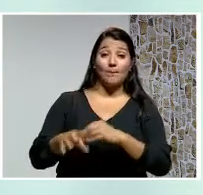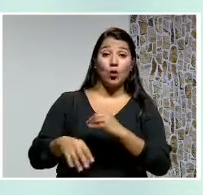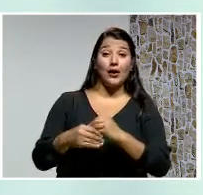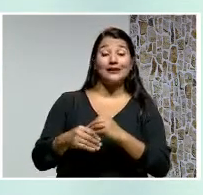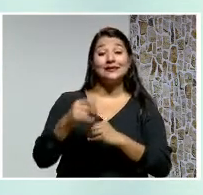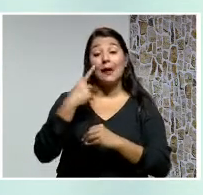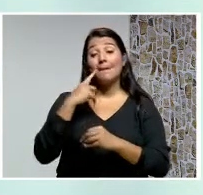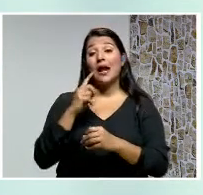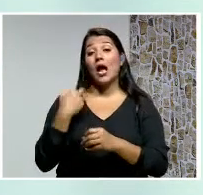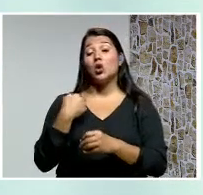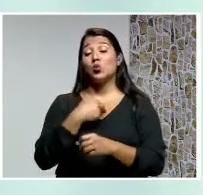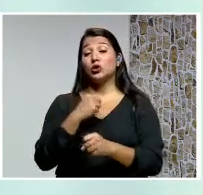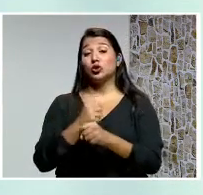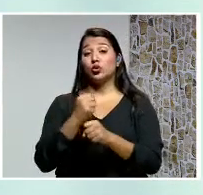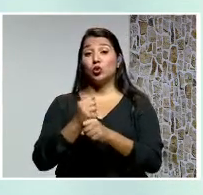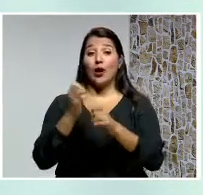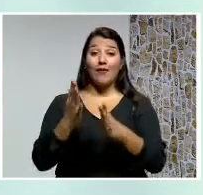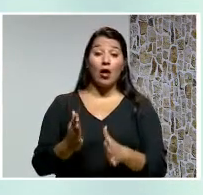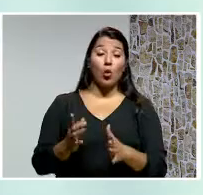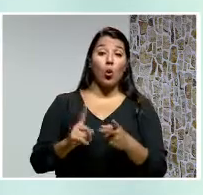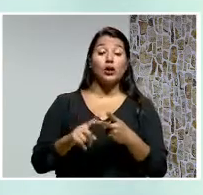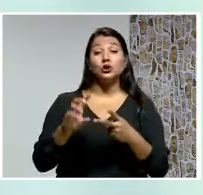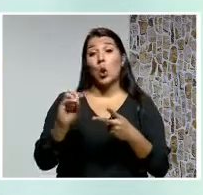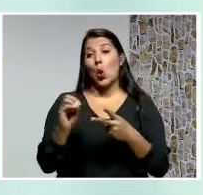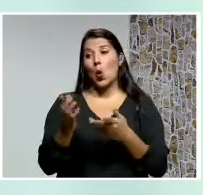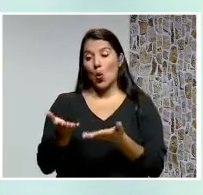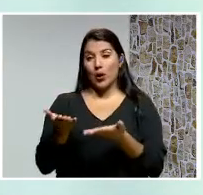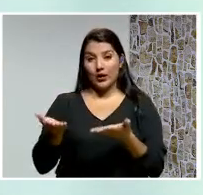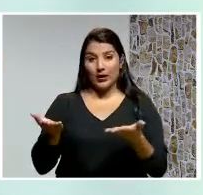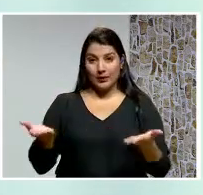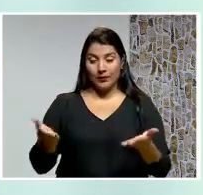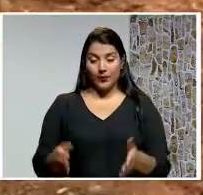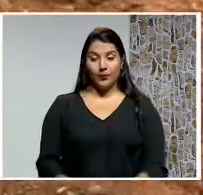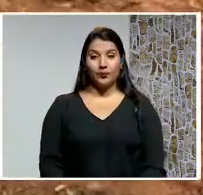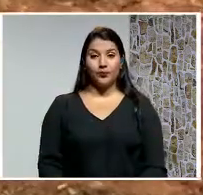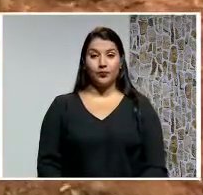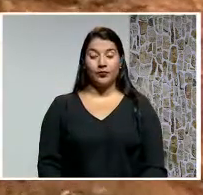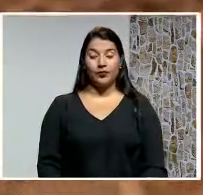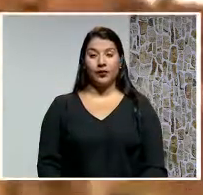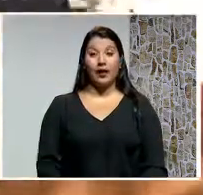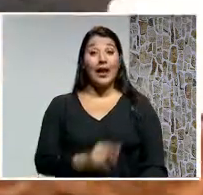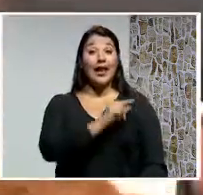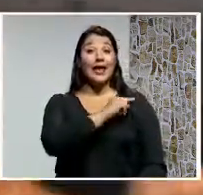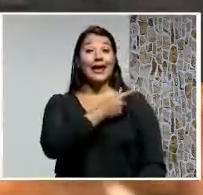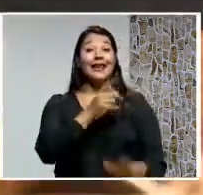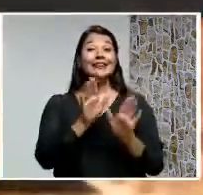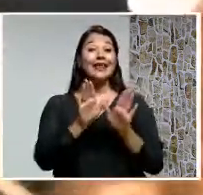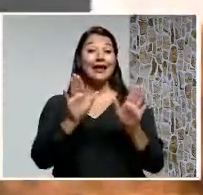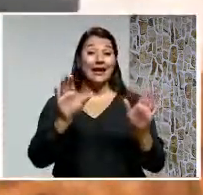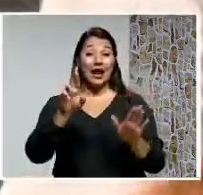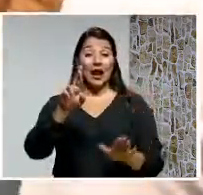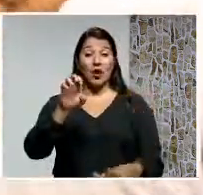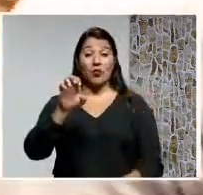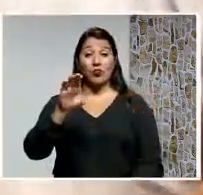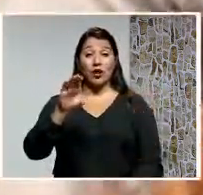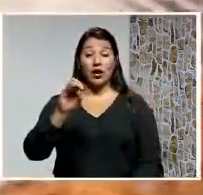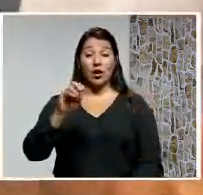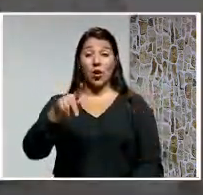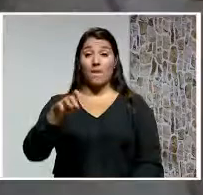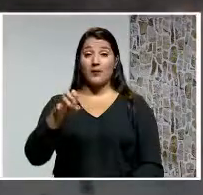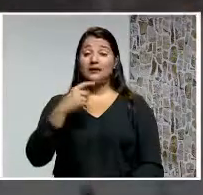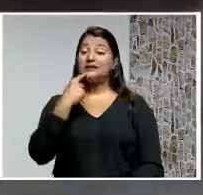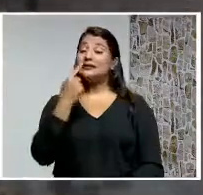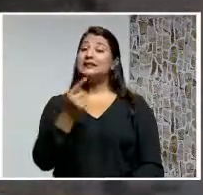en equipos y materiales requeridos para hacer ciertas reparaciones. El gerente general de Recope descarta